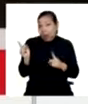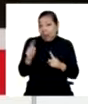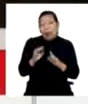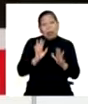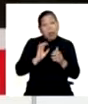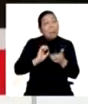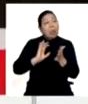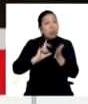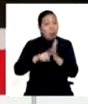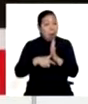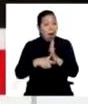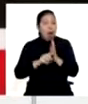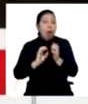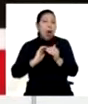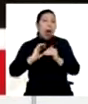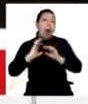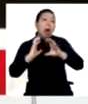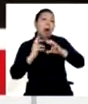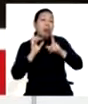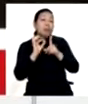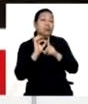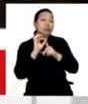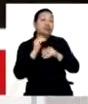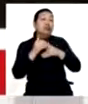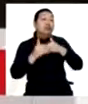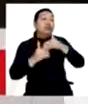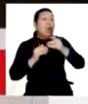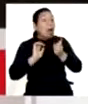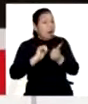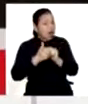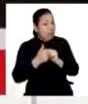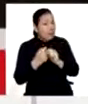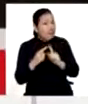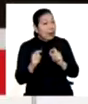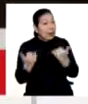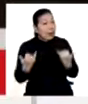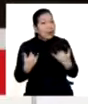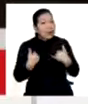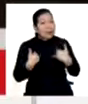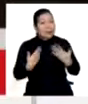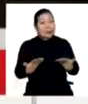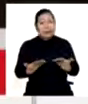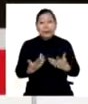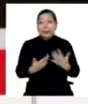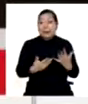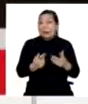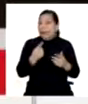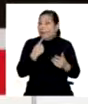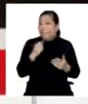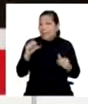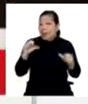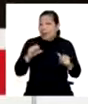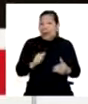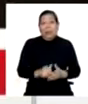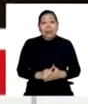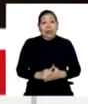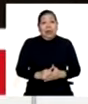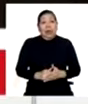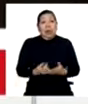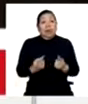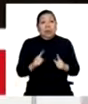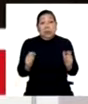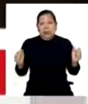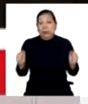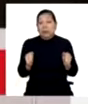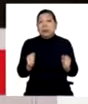a mejorar la temperatura. Pero a fin de mes debemos tener el peor cuadro en cuanto